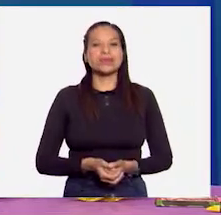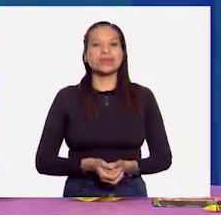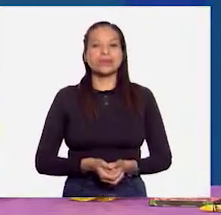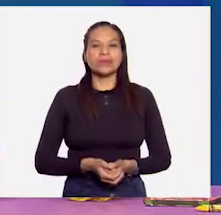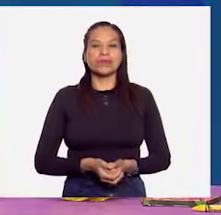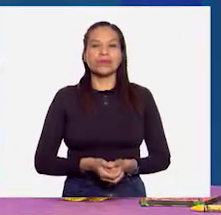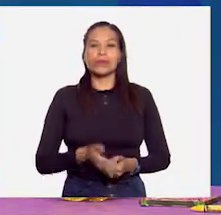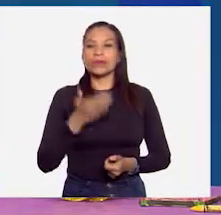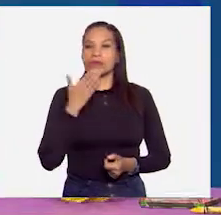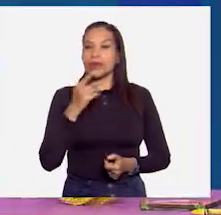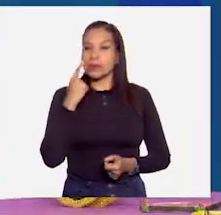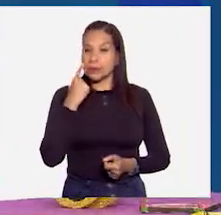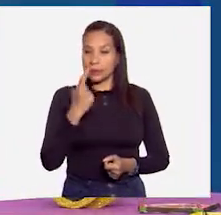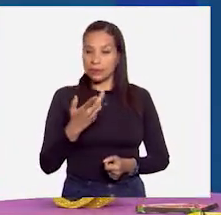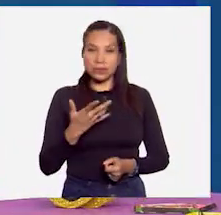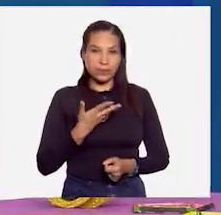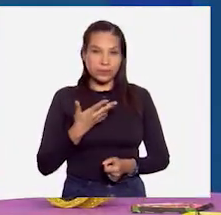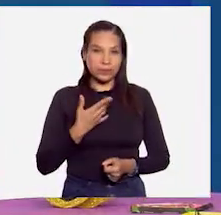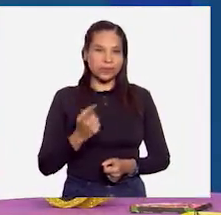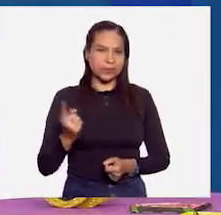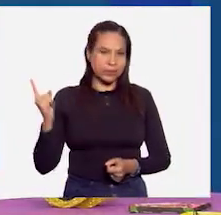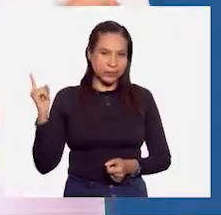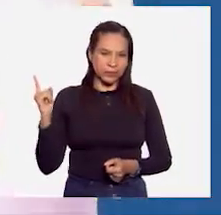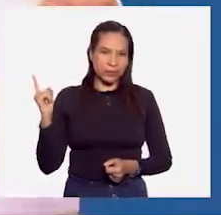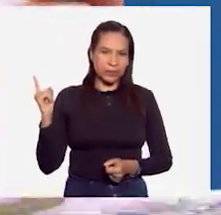¡Qué bien! Miren, aquí les traje